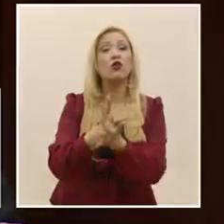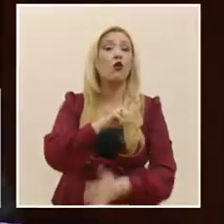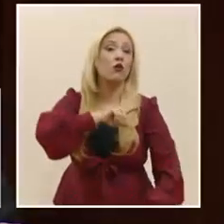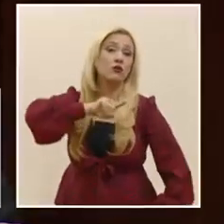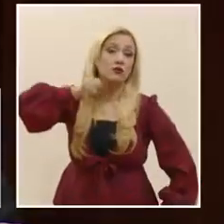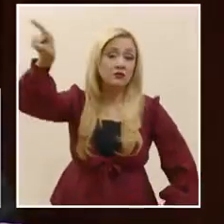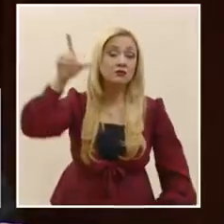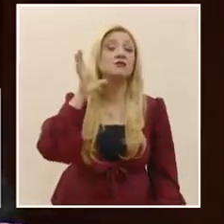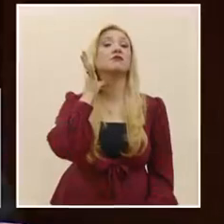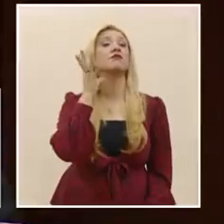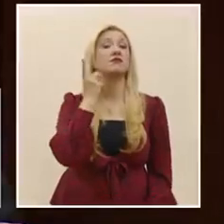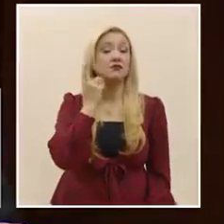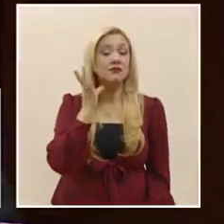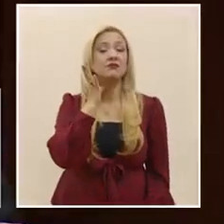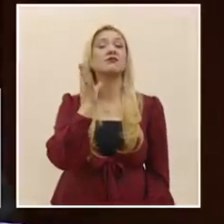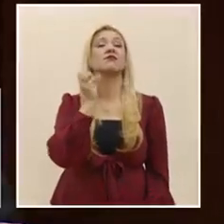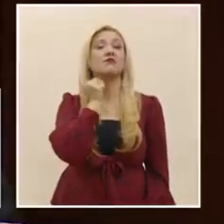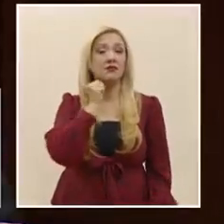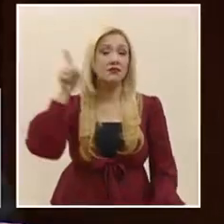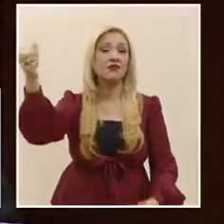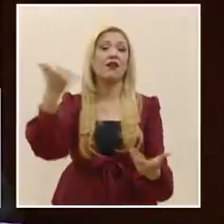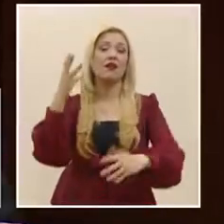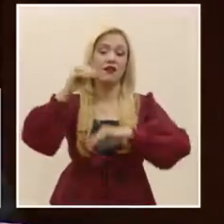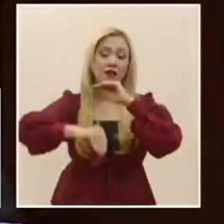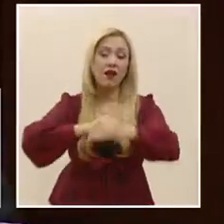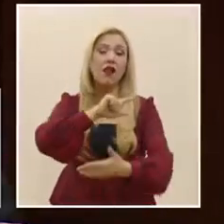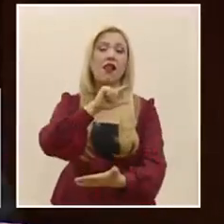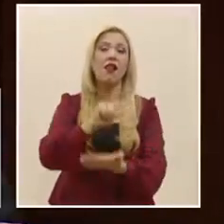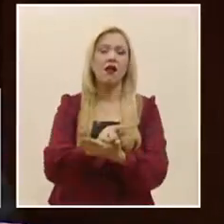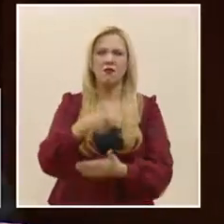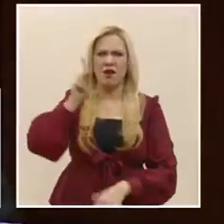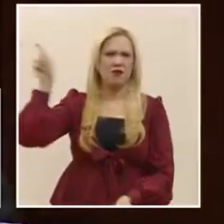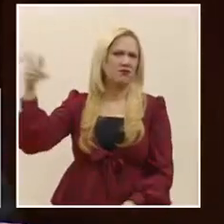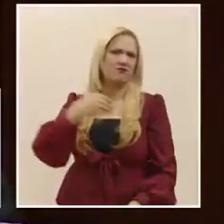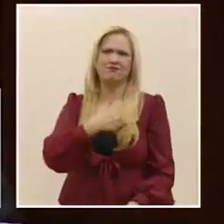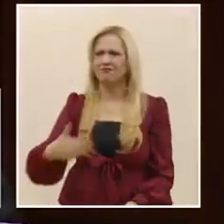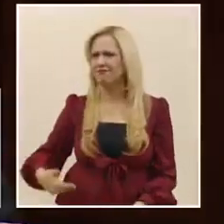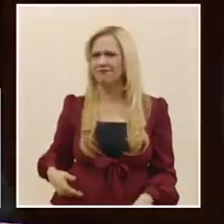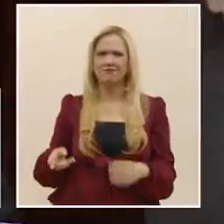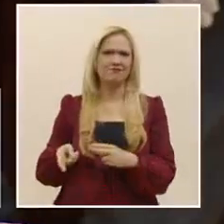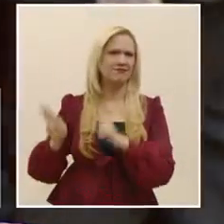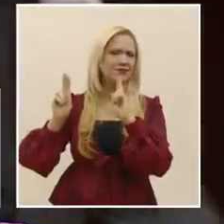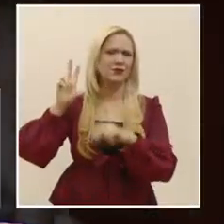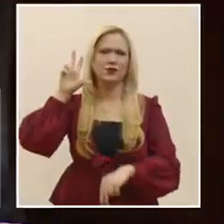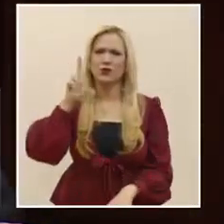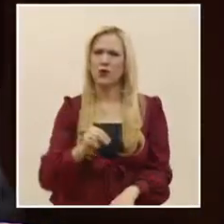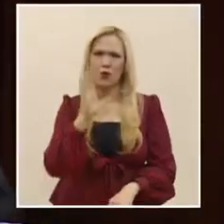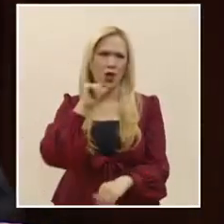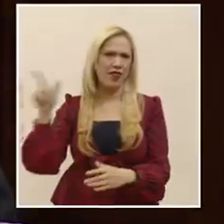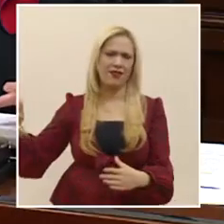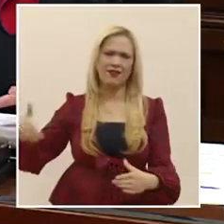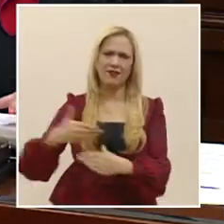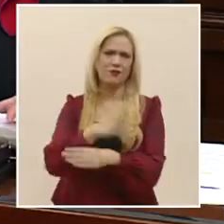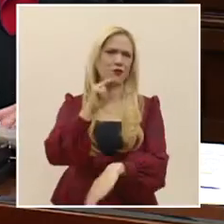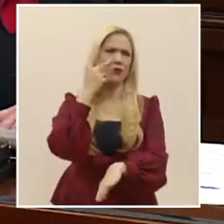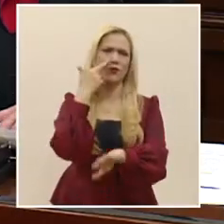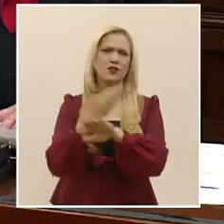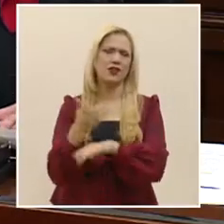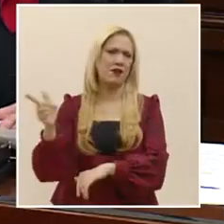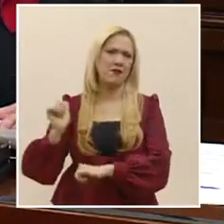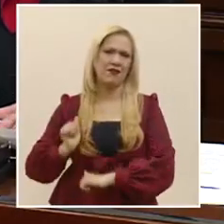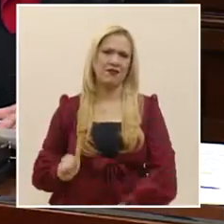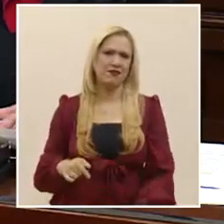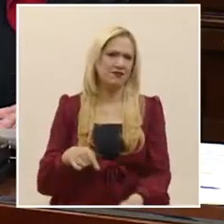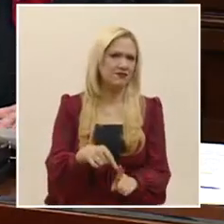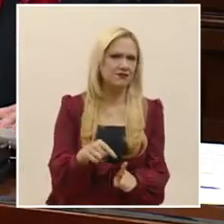Unión el que regule esta materia y no así el Poder Ejecutivo a través de sus facultades administrativas. Quienes